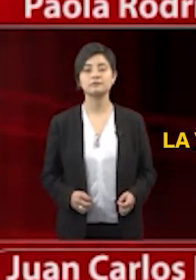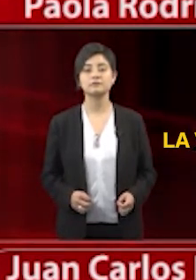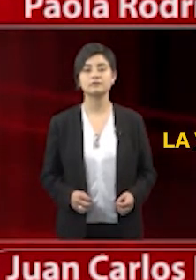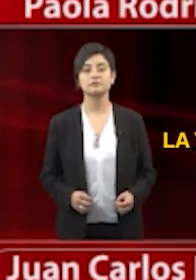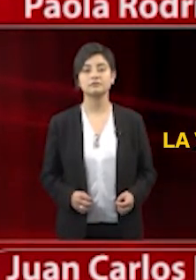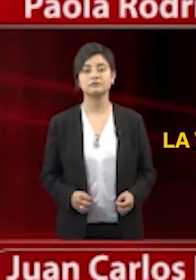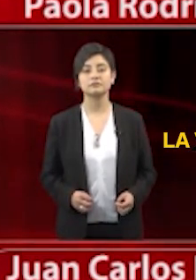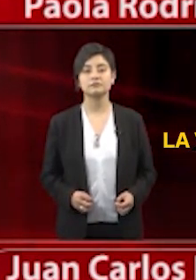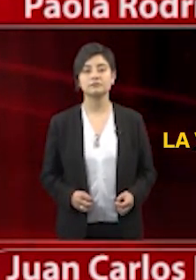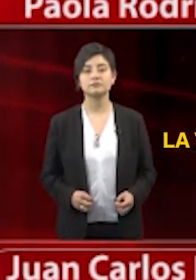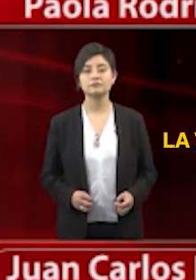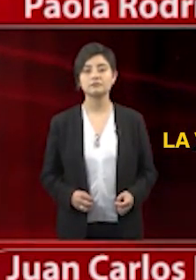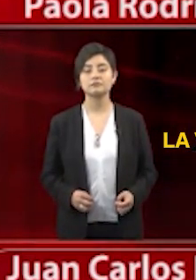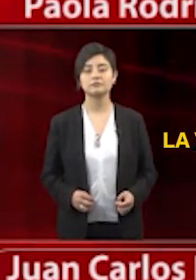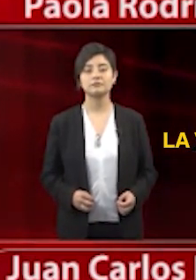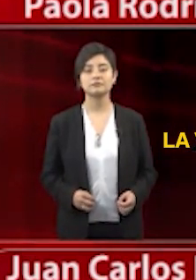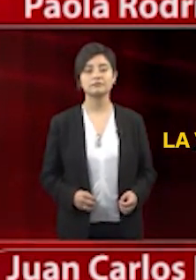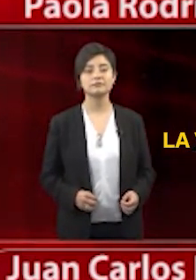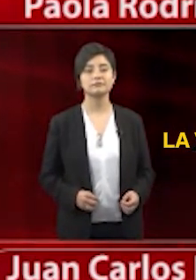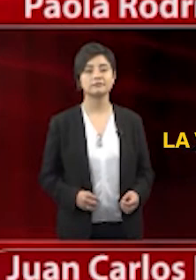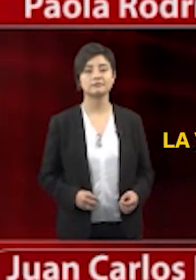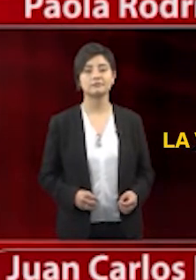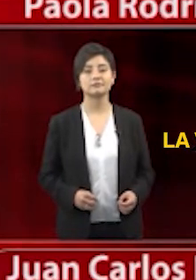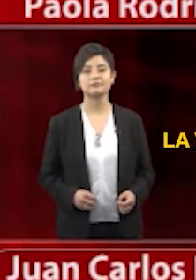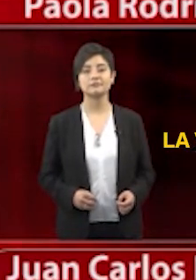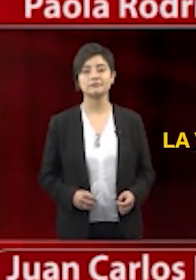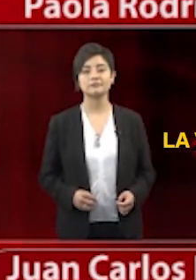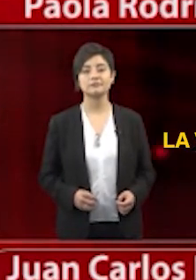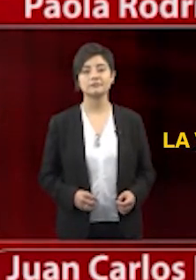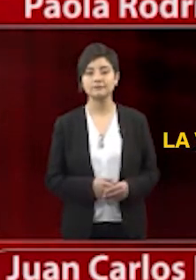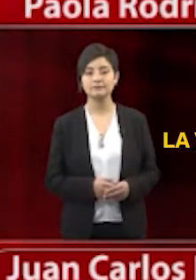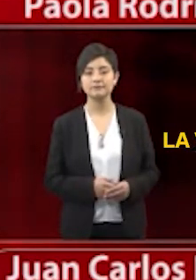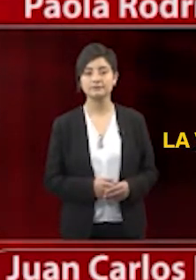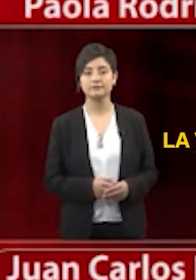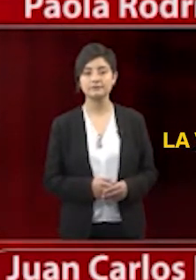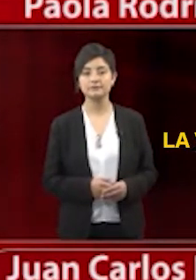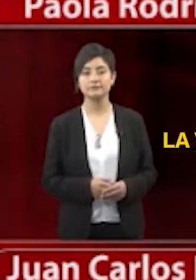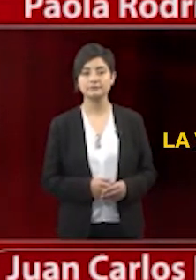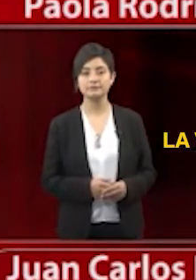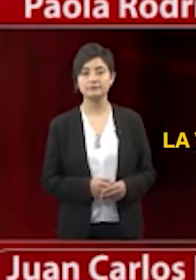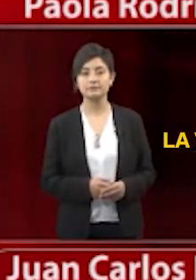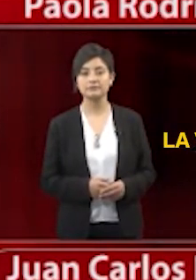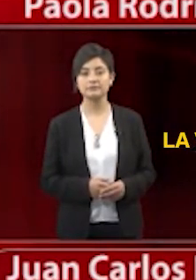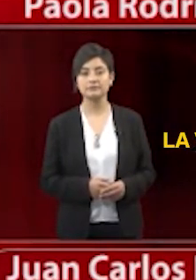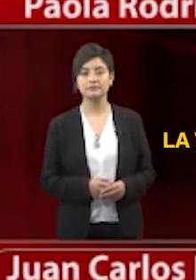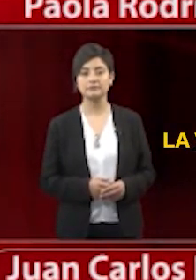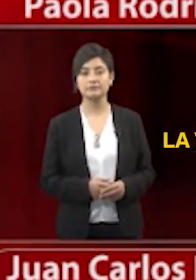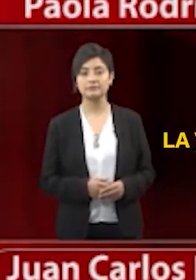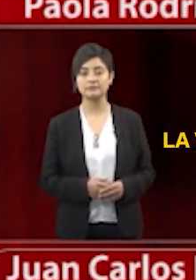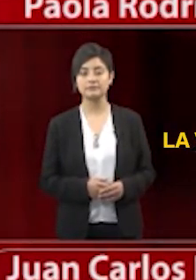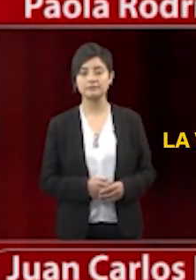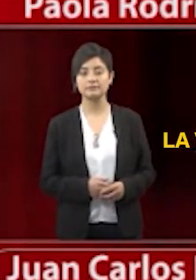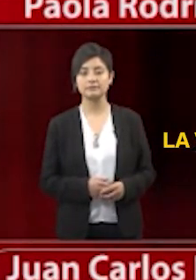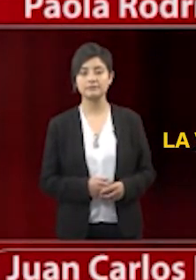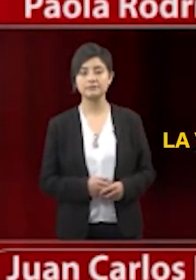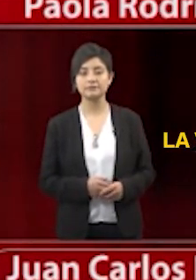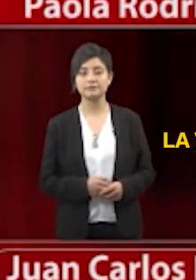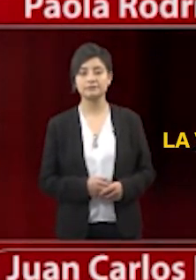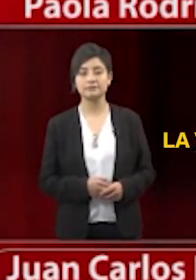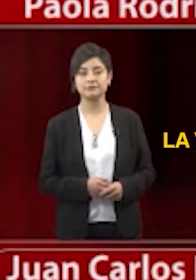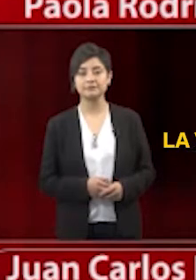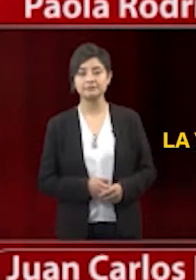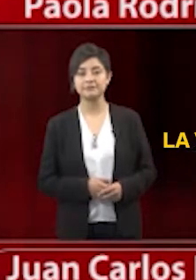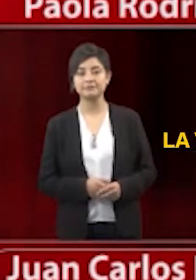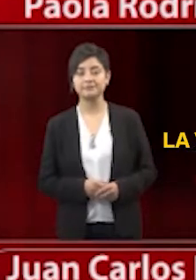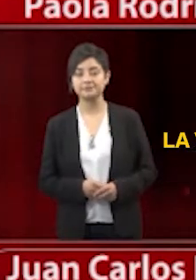otra comercializadora es DuPont, que es una empresa norteamericana, y ustedes recordarán además que estas